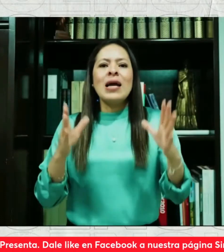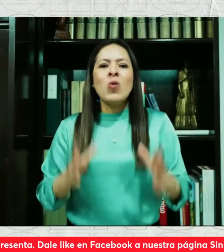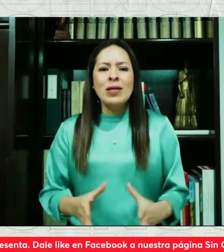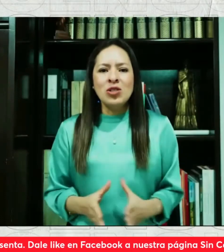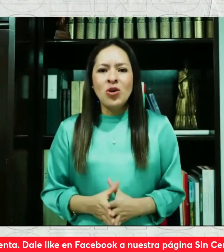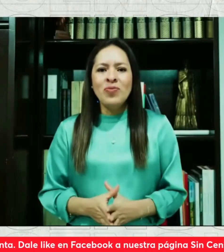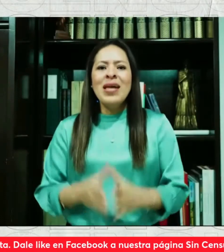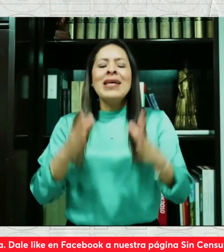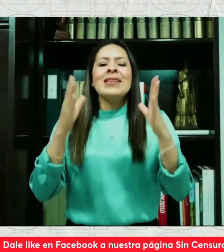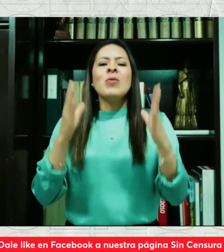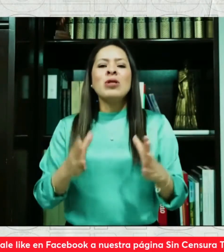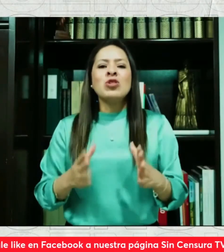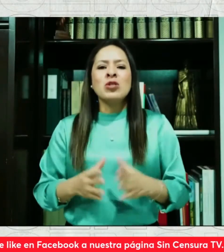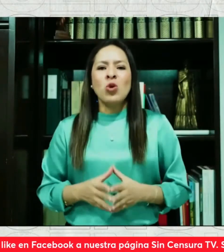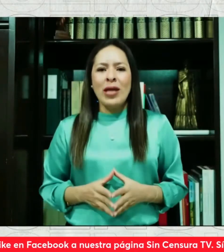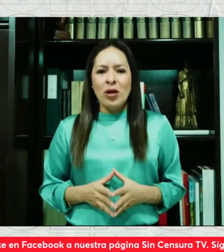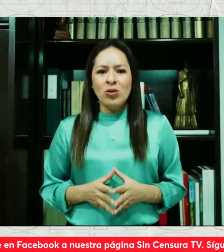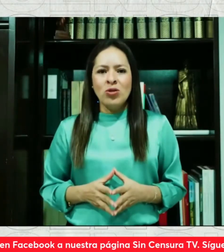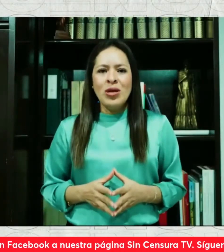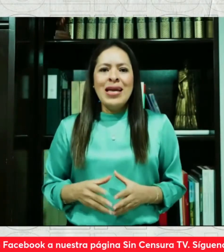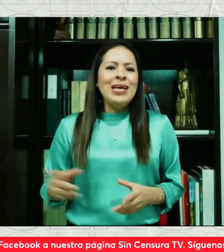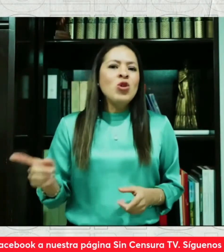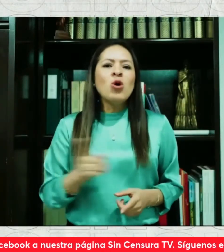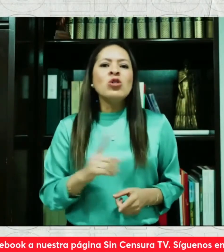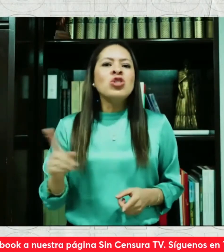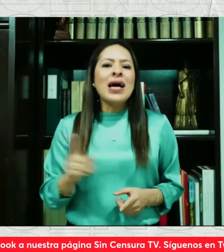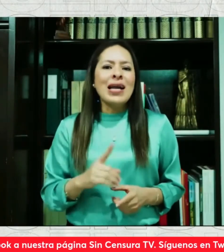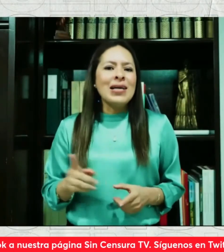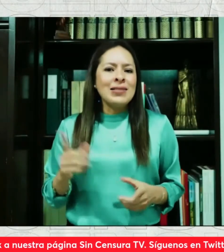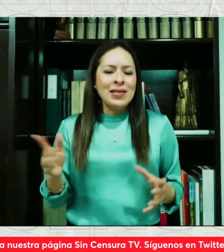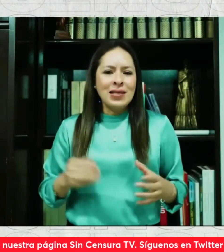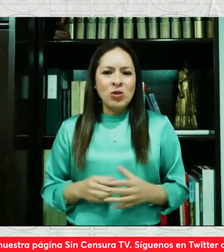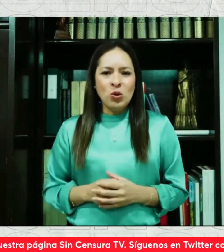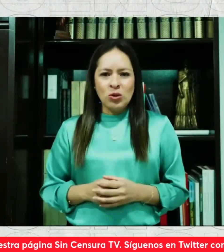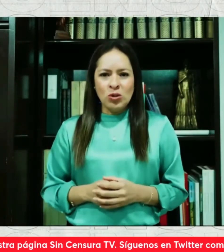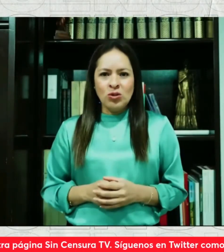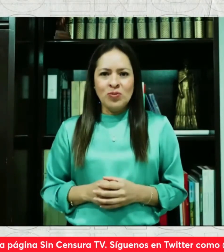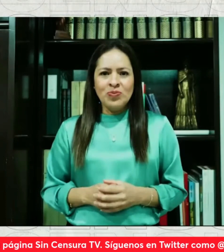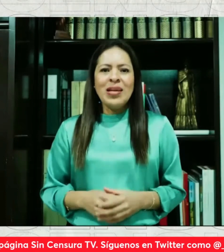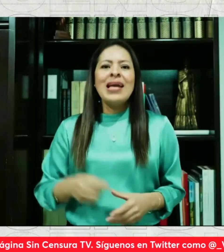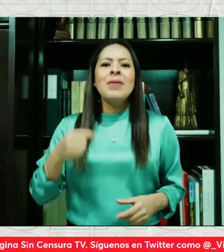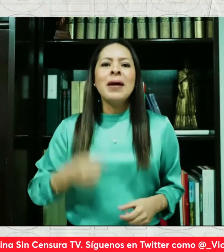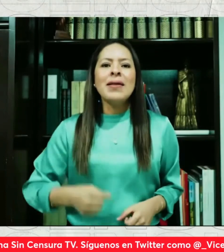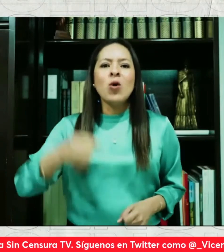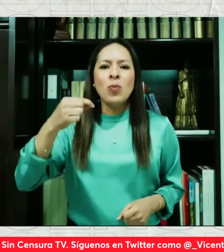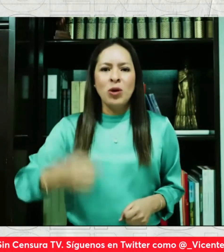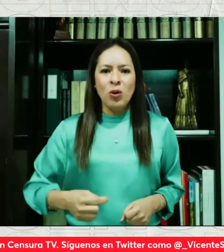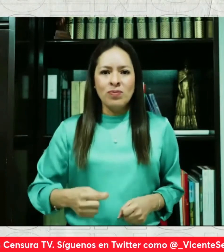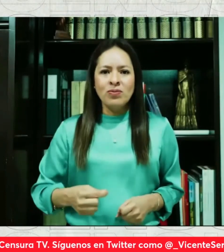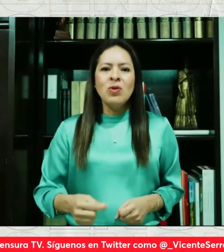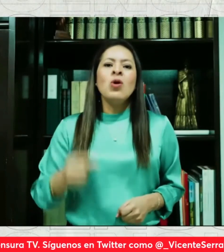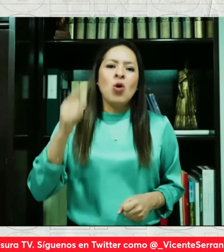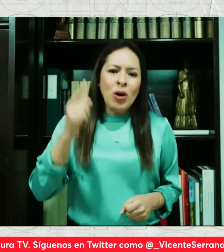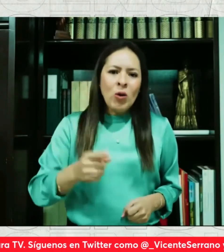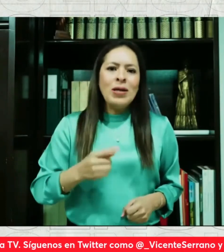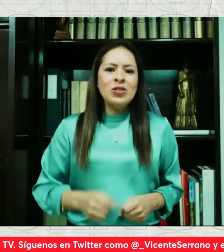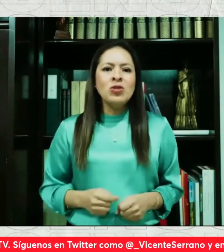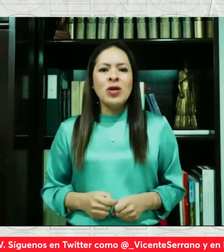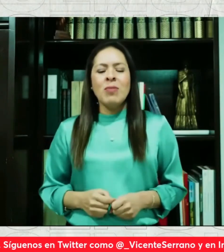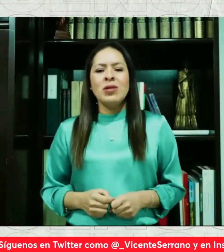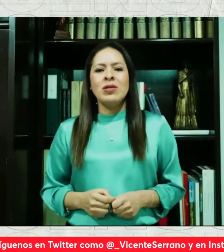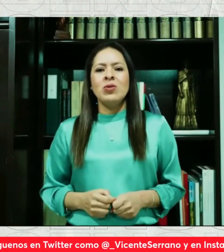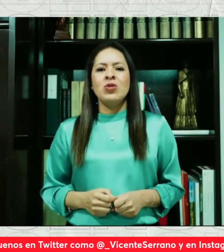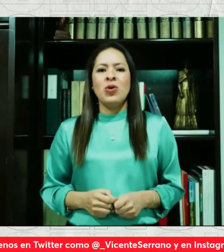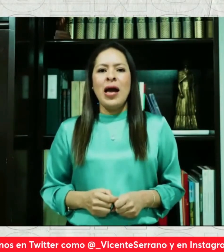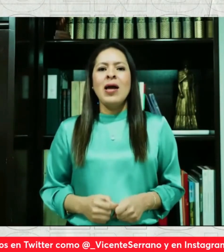la coalición dé buenos resultados, y no con charlas y discursos. El Verde cumplió. Con la coalición